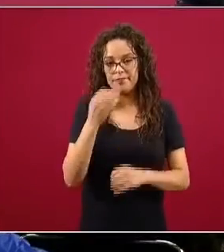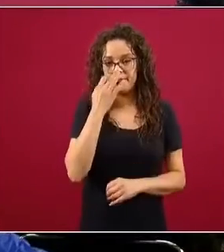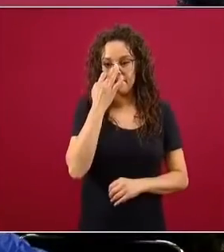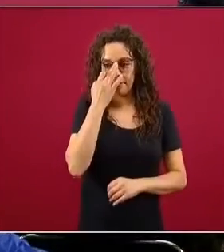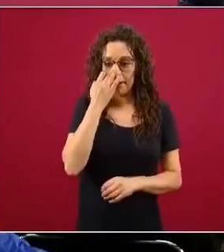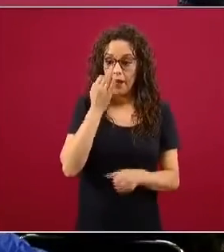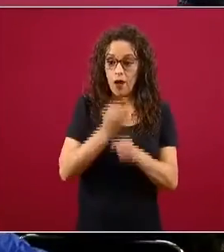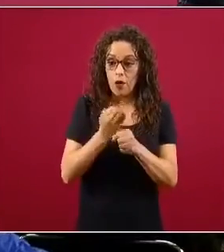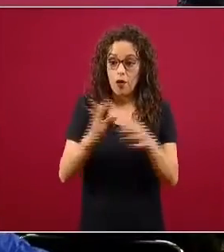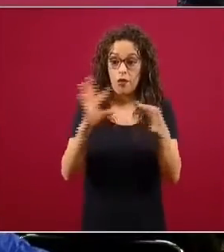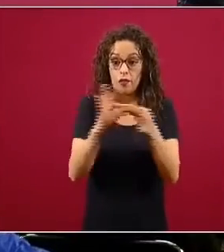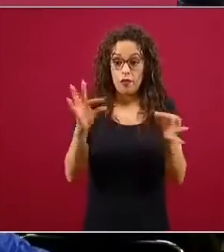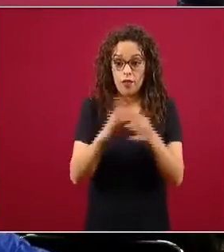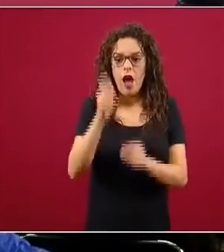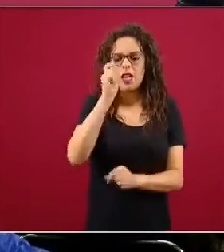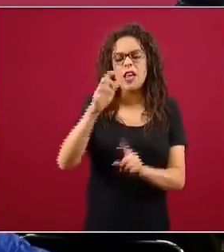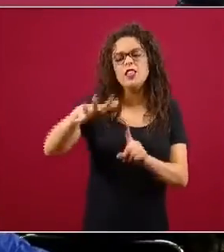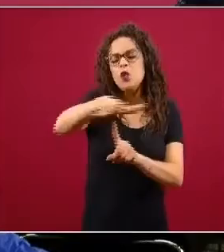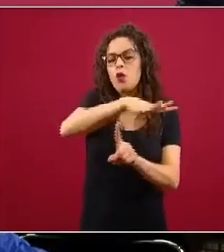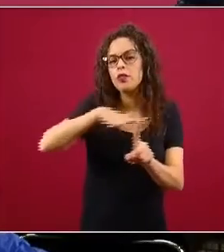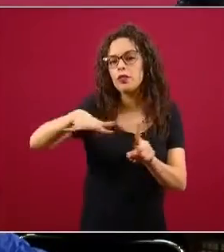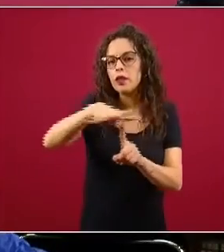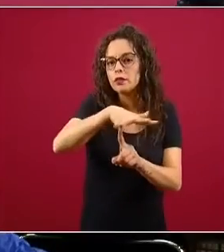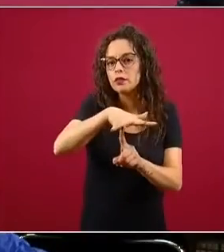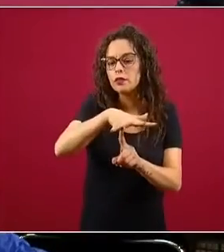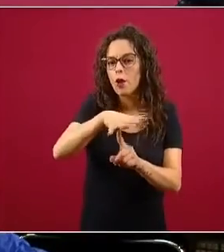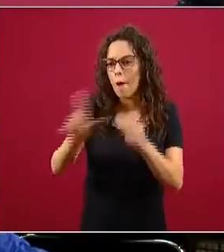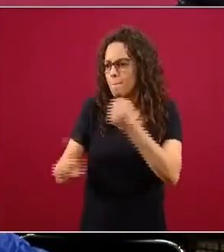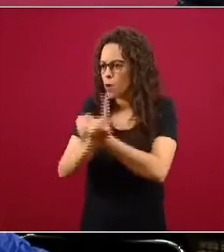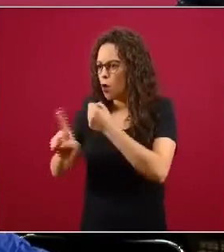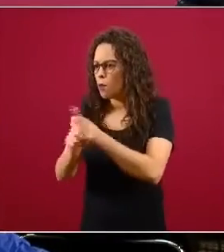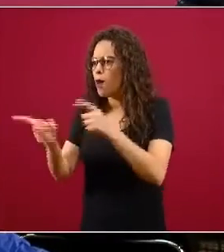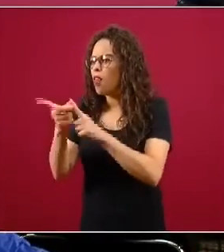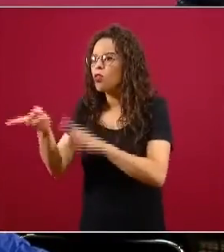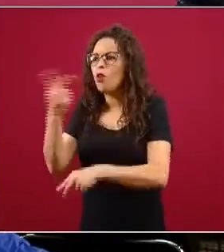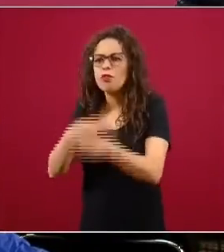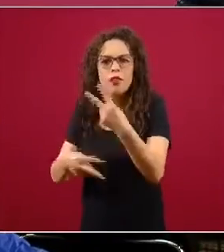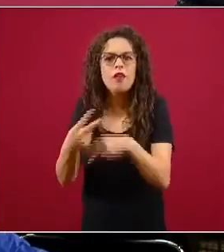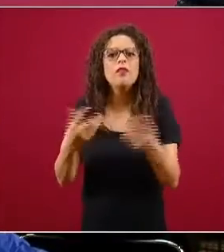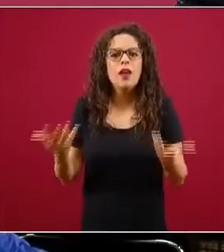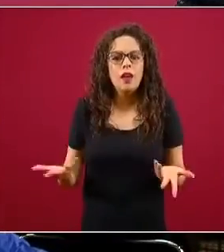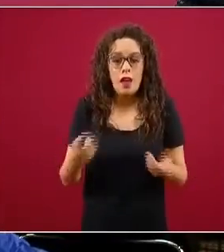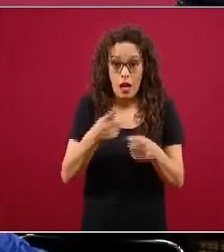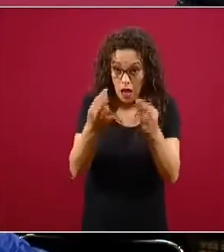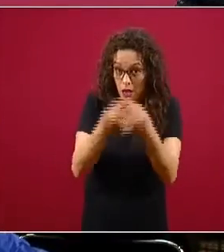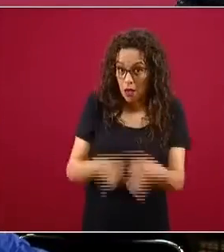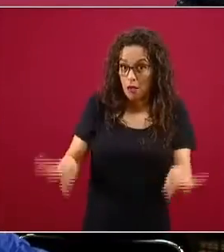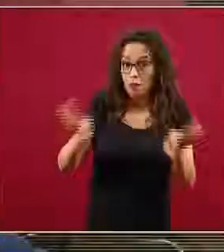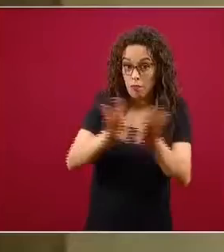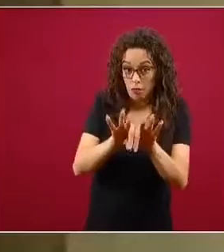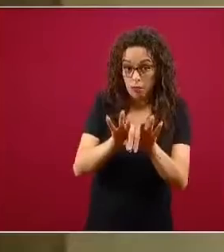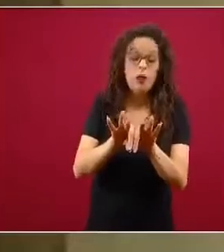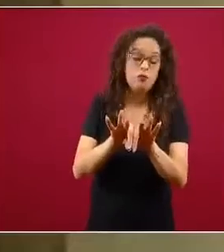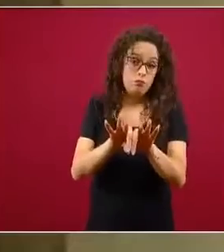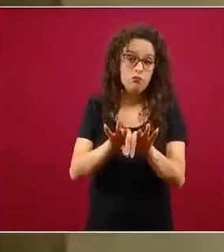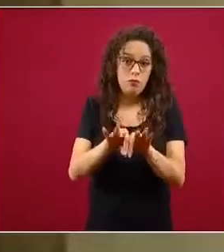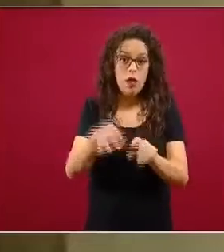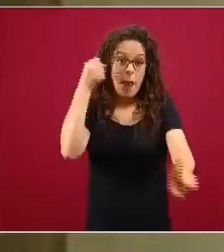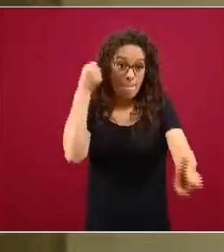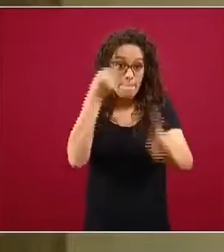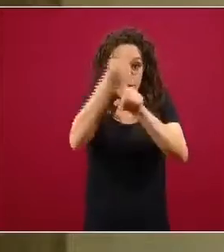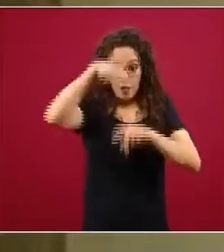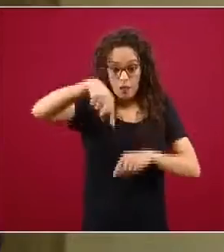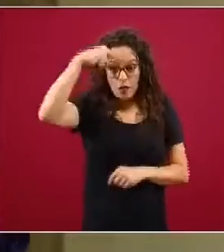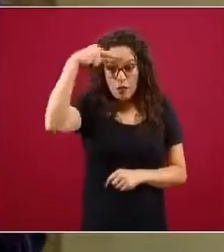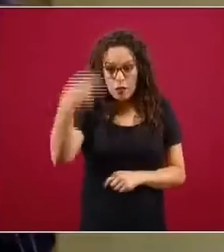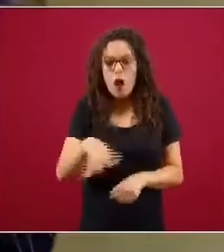hablar un poco de cuál es el contexto, cuál es este problema y qué tan importante y cuál es el impacto que ha habido en México de estos